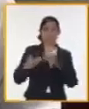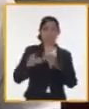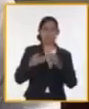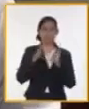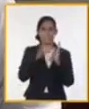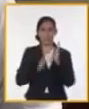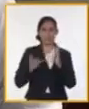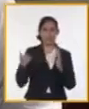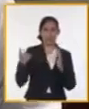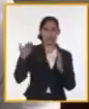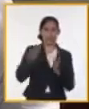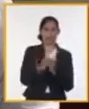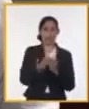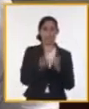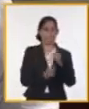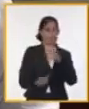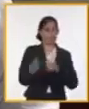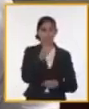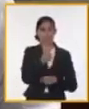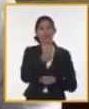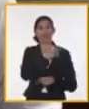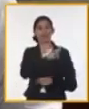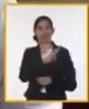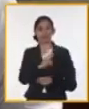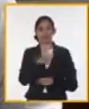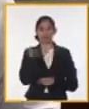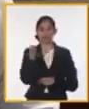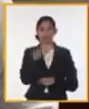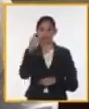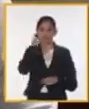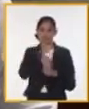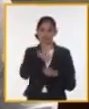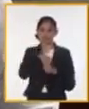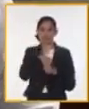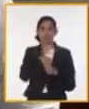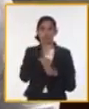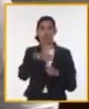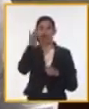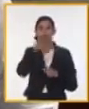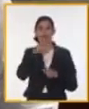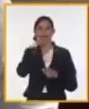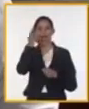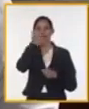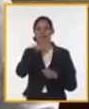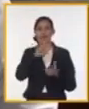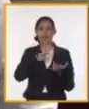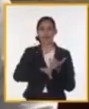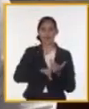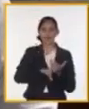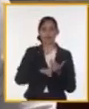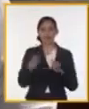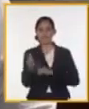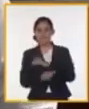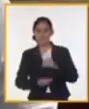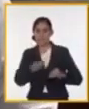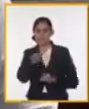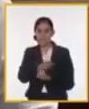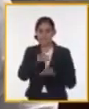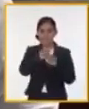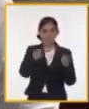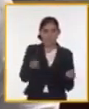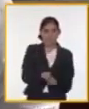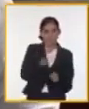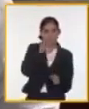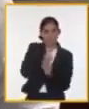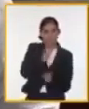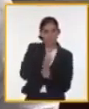lugar desde la responsabilidad que tenemos desde el Buró Nacional de la ANAC en cambiar también los sistemas de trabajo en función de la atención directa